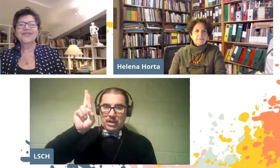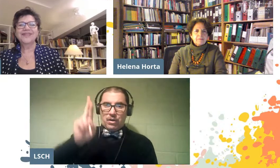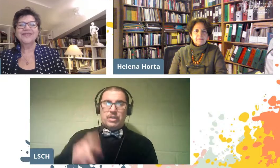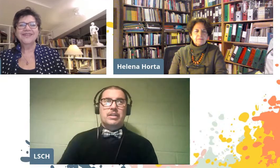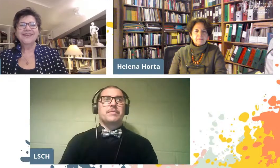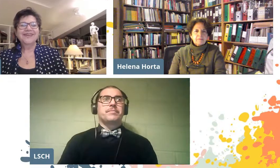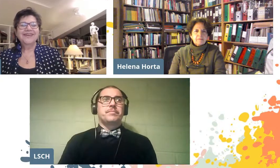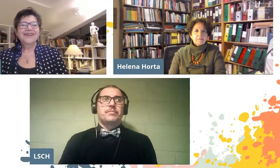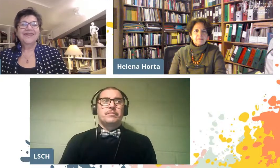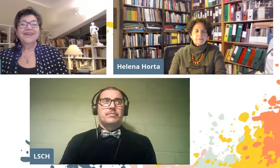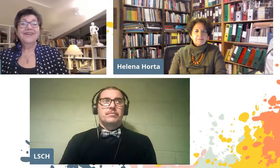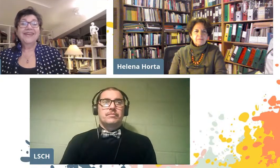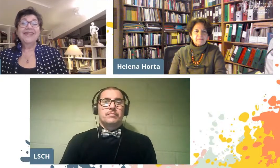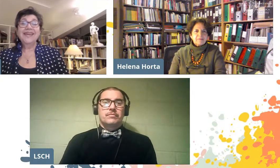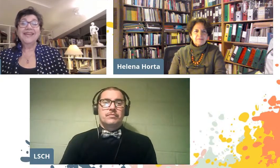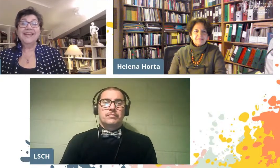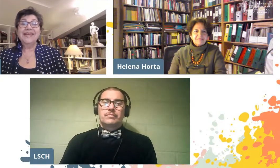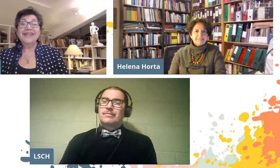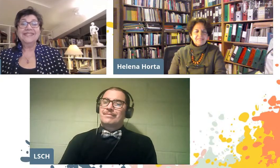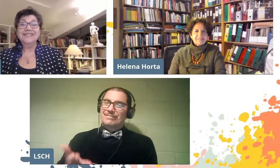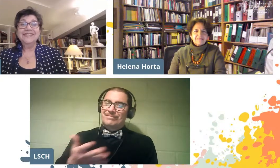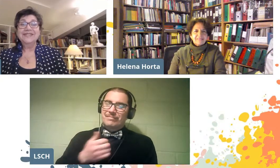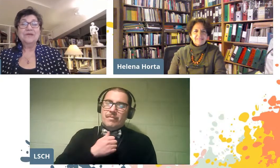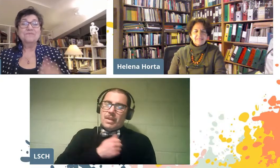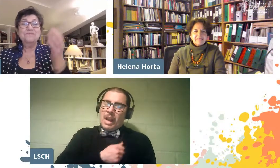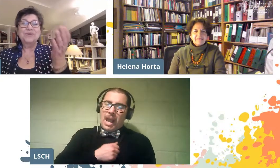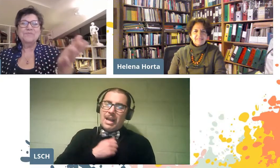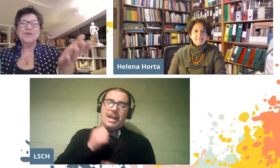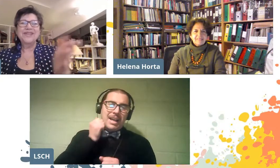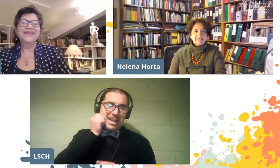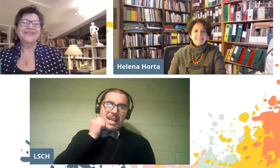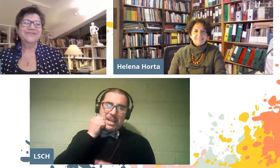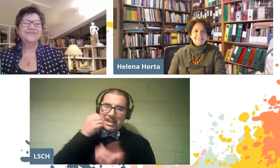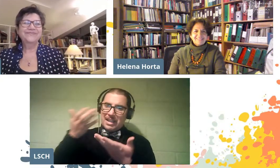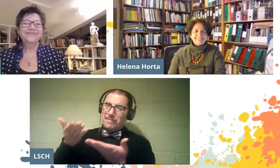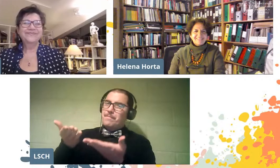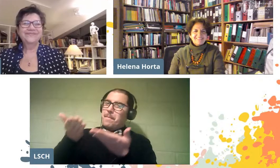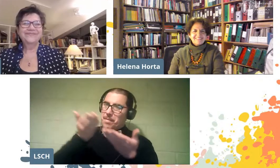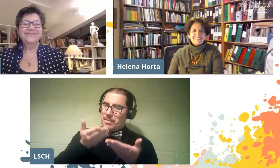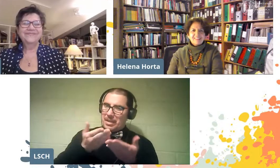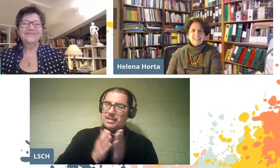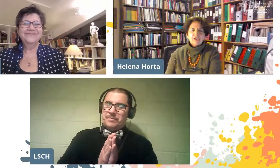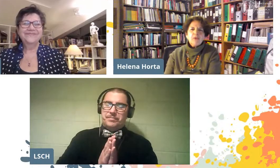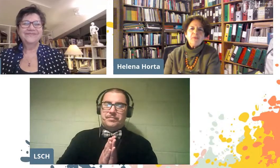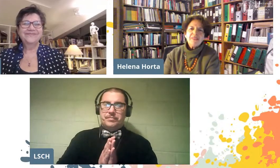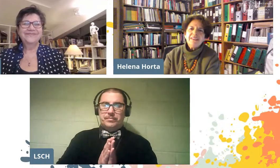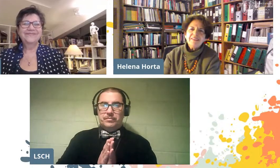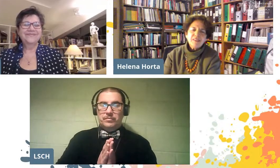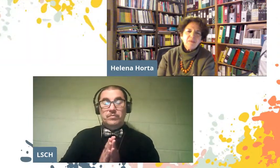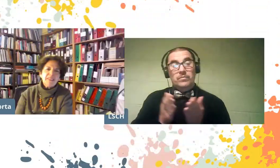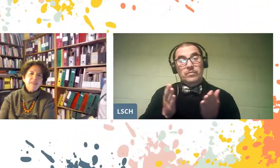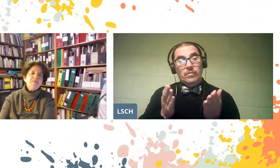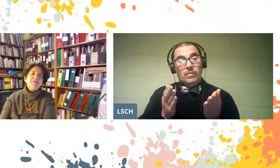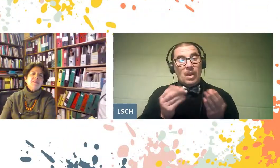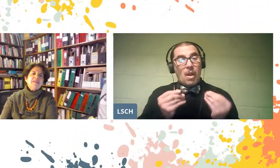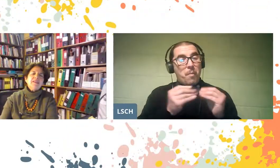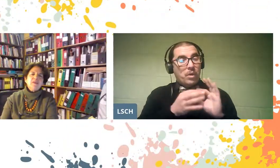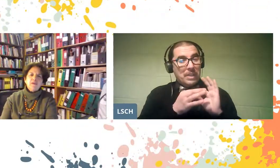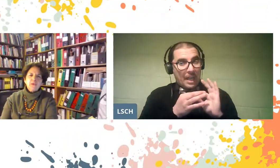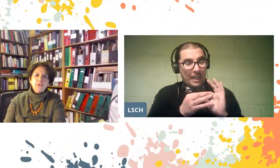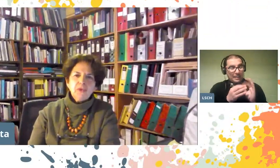del Norte. Querida Elena, bienvenida. Muchas gracias,